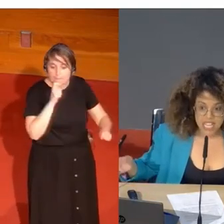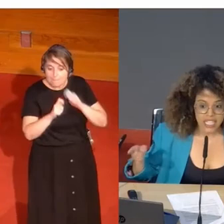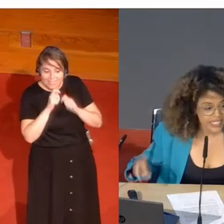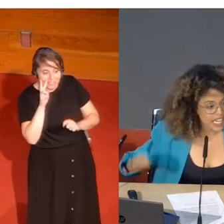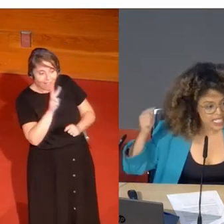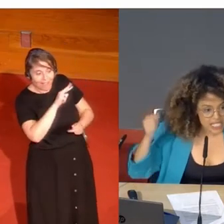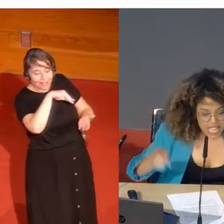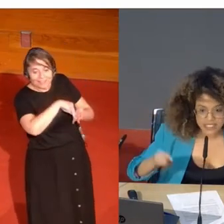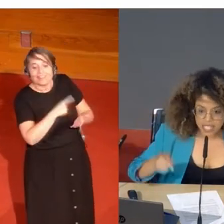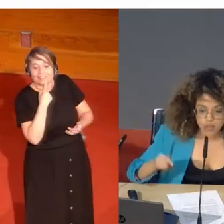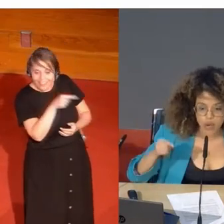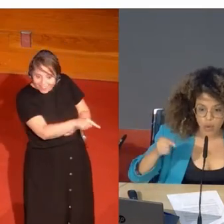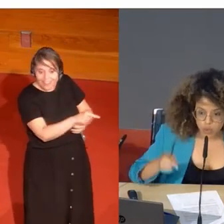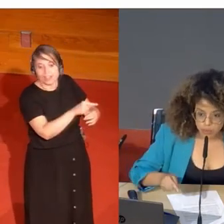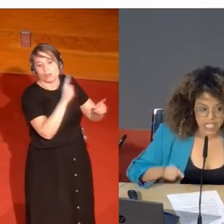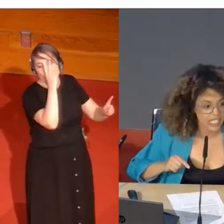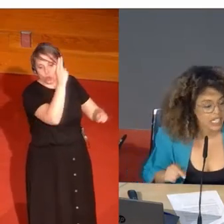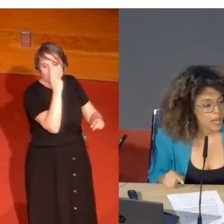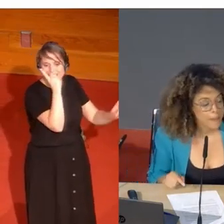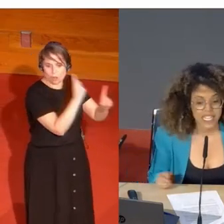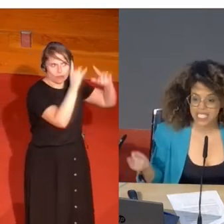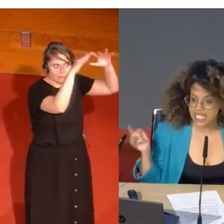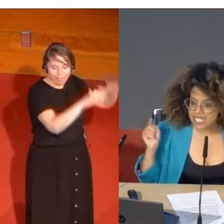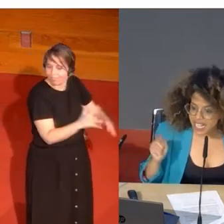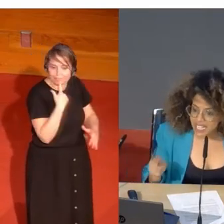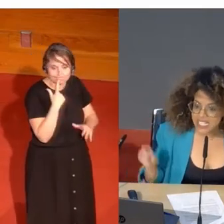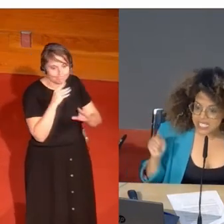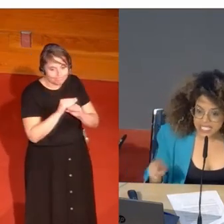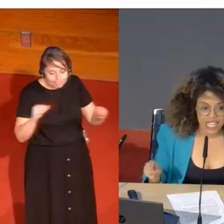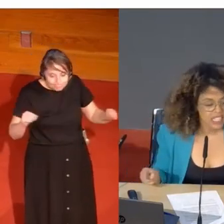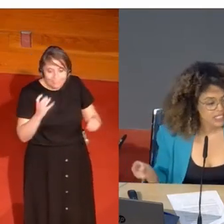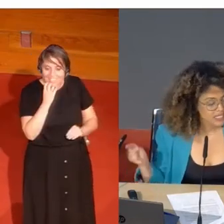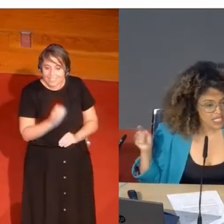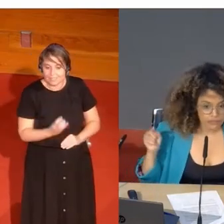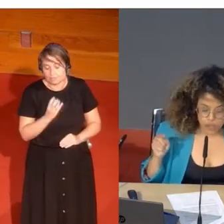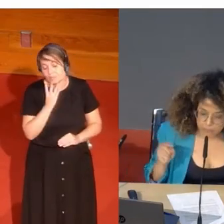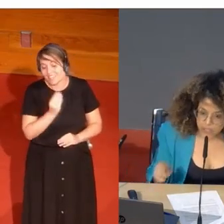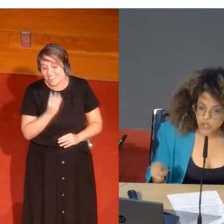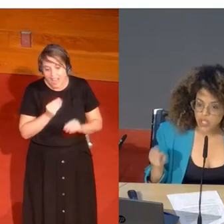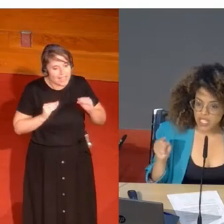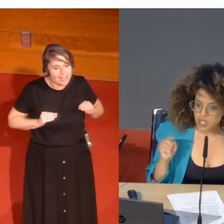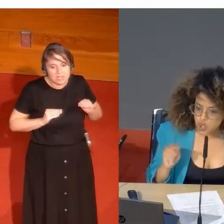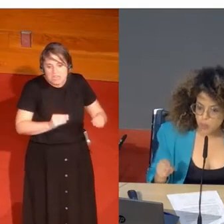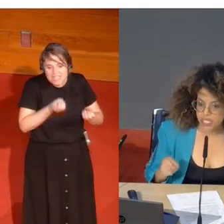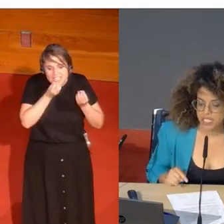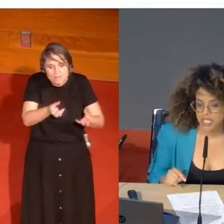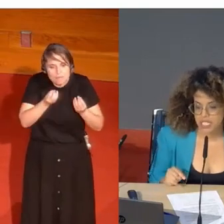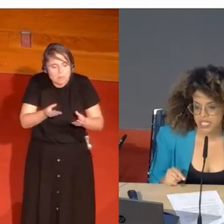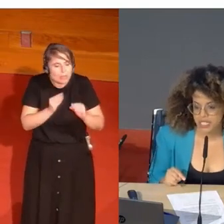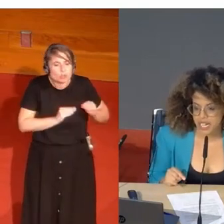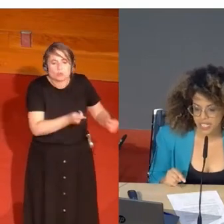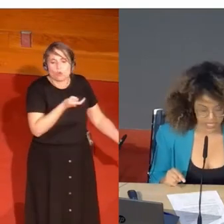presente y diga se ha atacado a un hospital para que Israel siga desinformando sobre